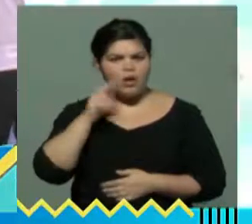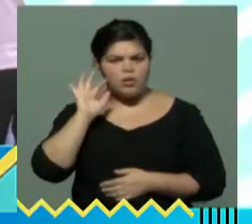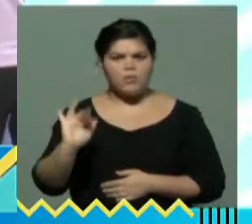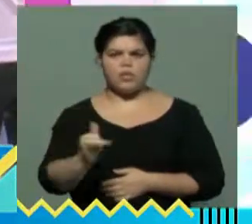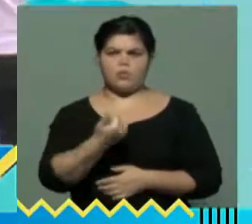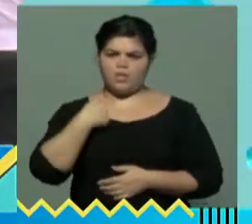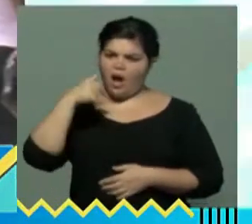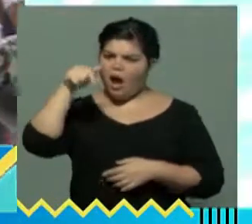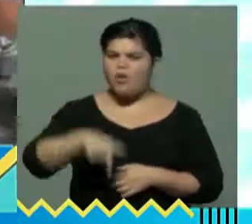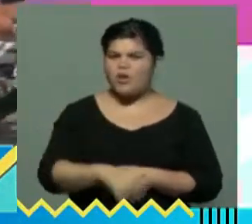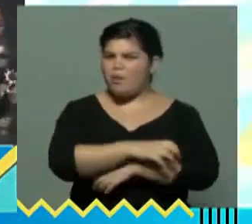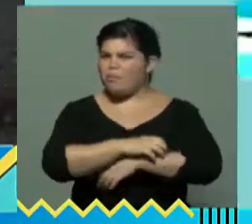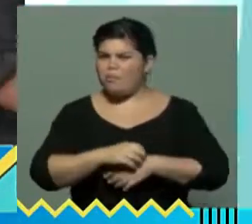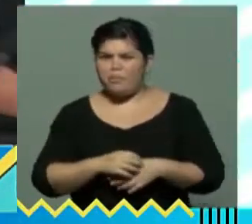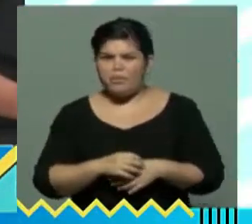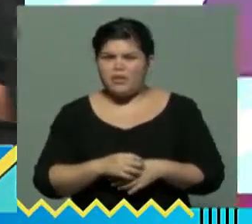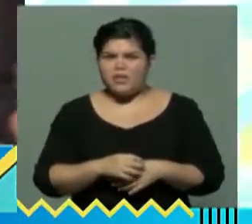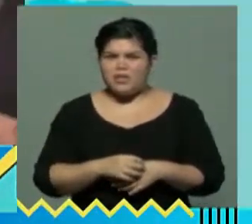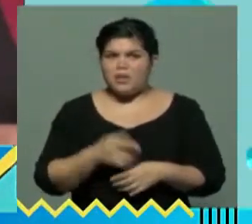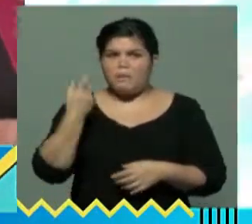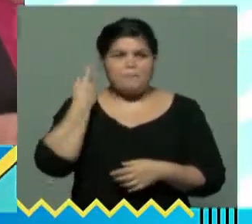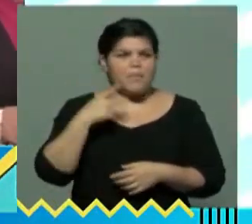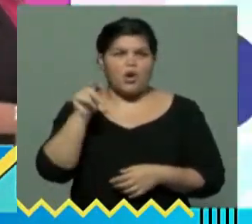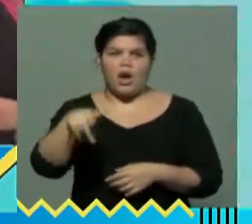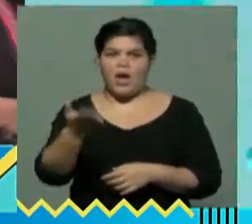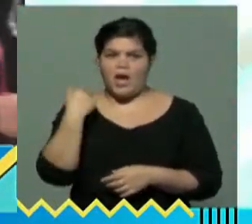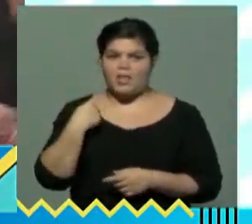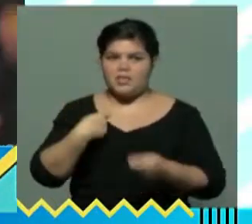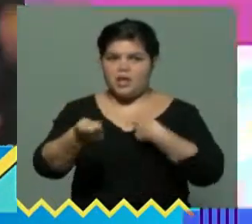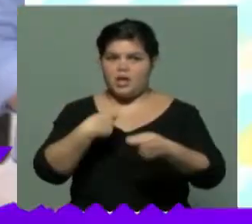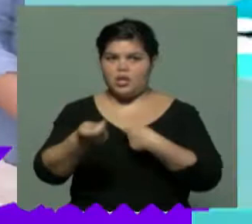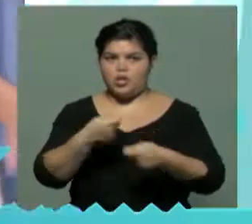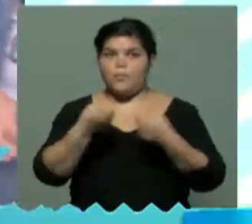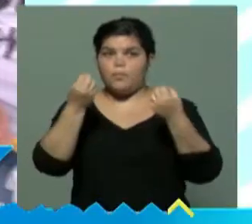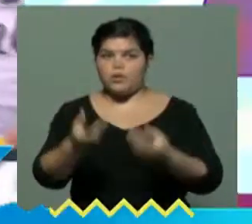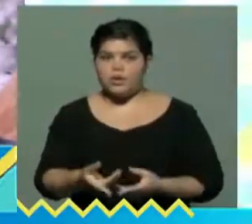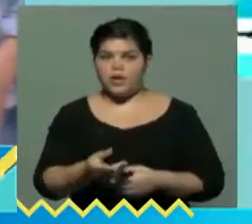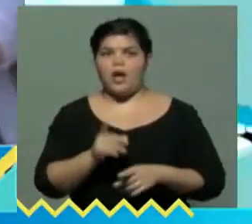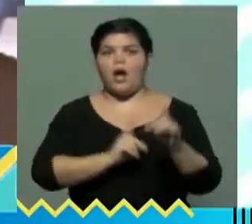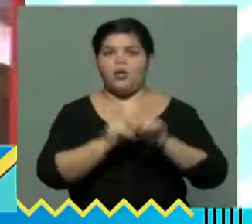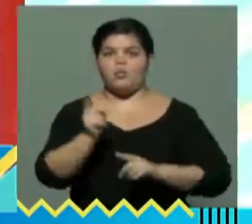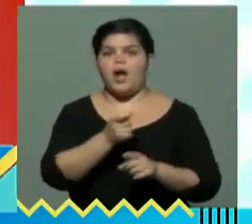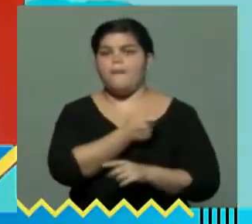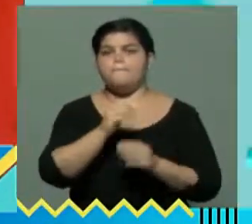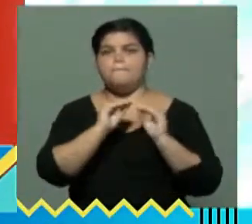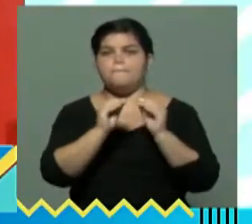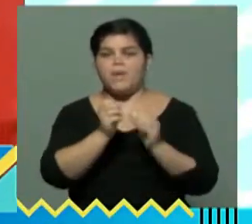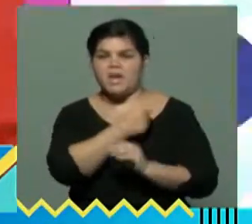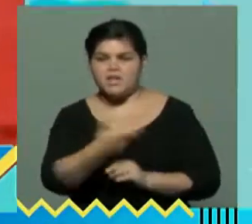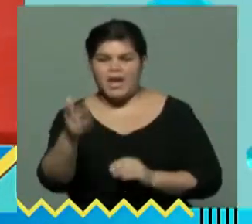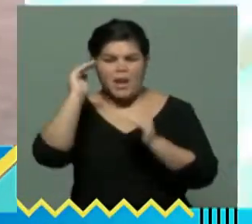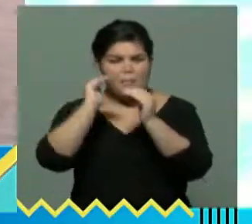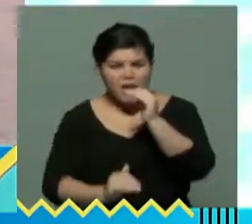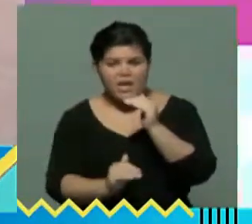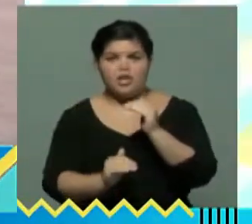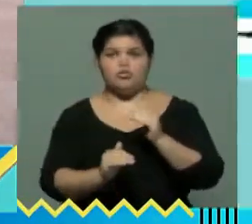situación es mucho más precaria que la que hubiese tenido si me hubiese recibido con la gestión anterior. ¿Por qué? Porque se han cerrado paritarias a la baja, porque ese joven entró y